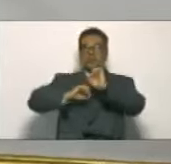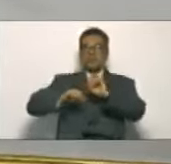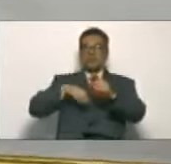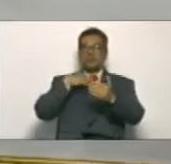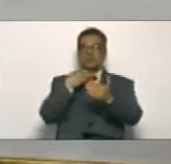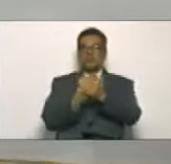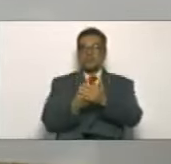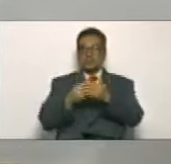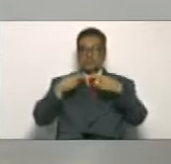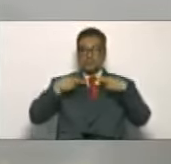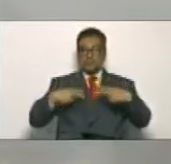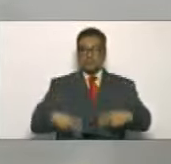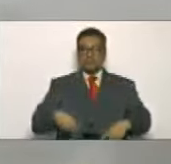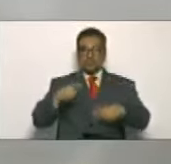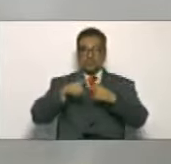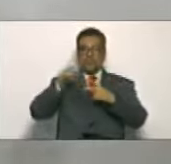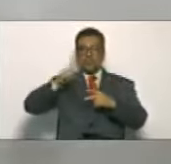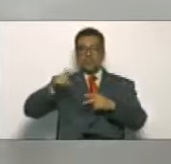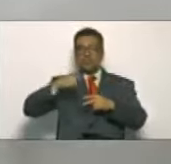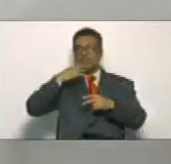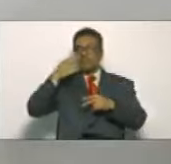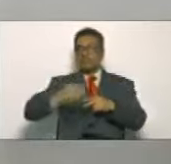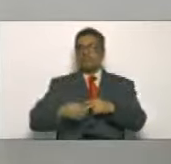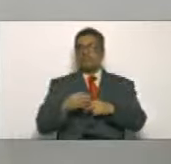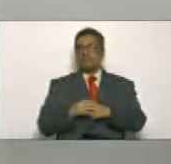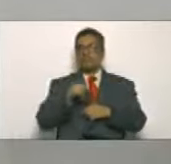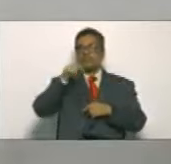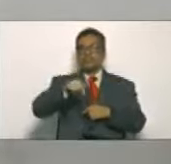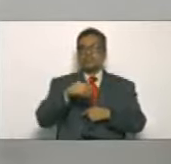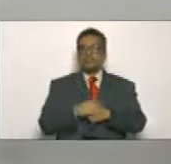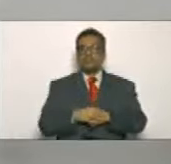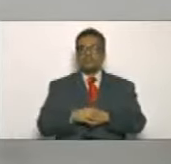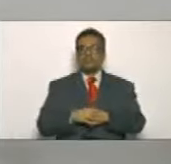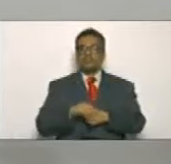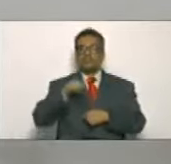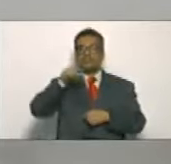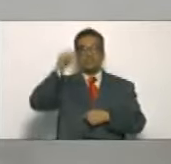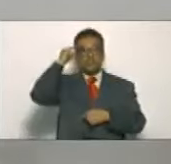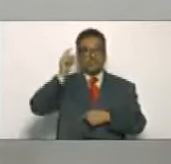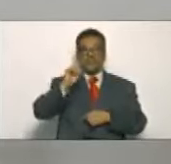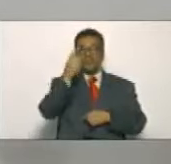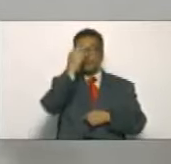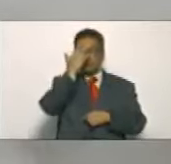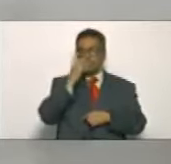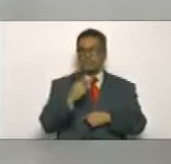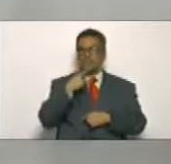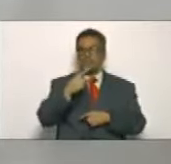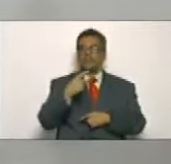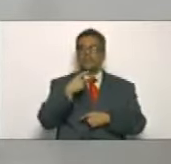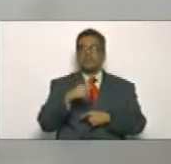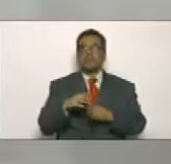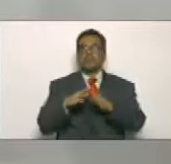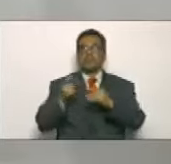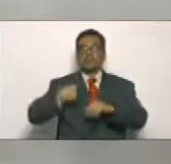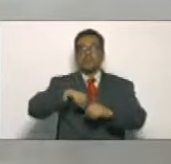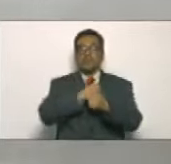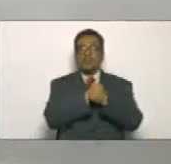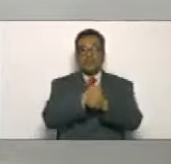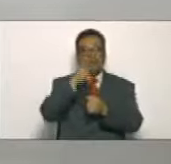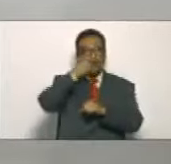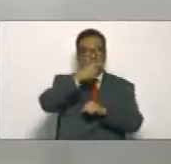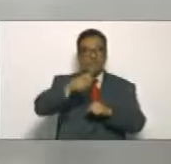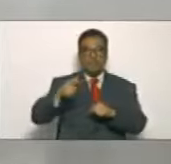hasta con nuestras vidas... ...de ser necesario... Así que desde acá, hoy primero de febrero, le decimos a todo nuestro amado